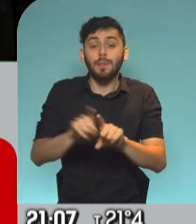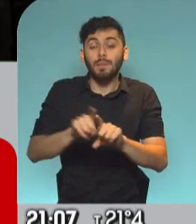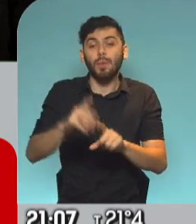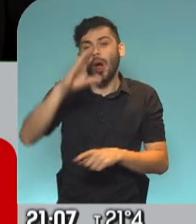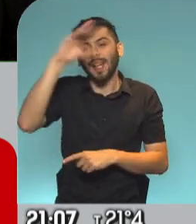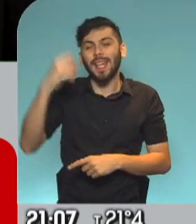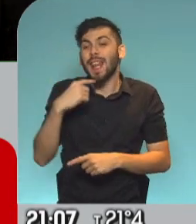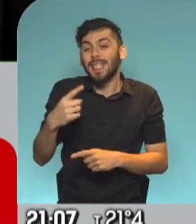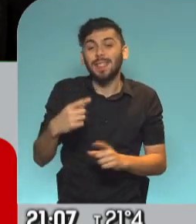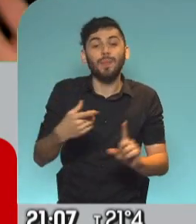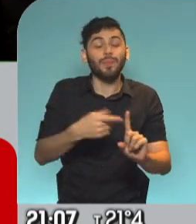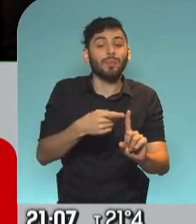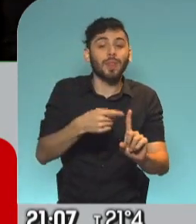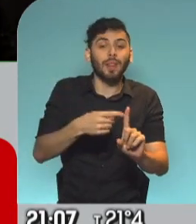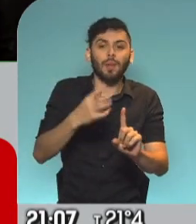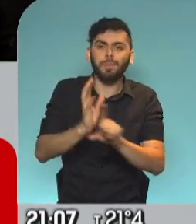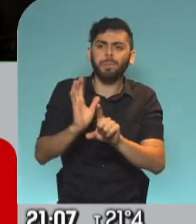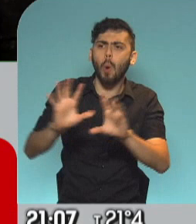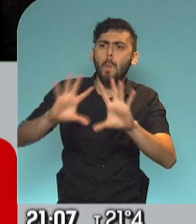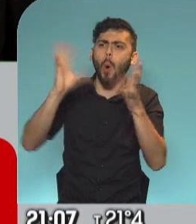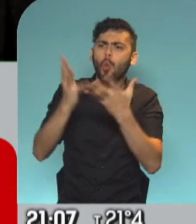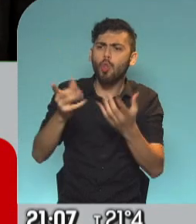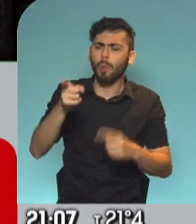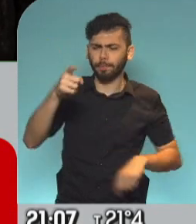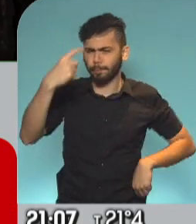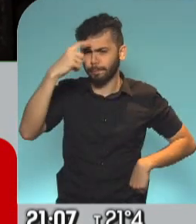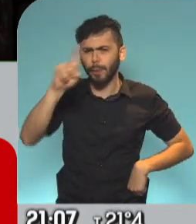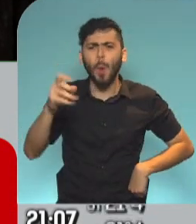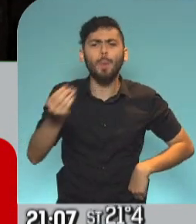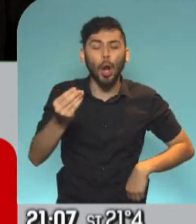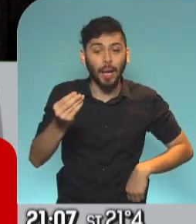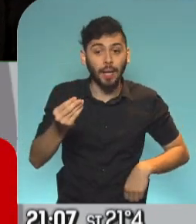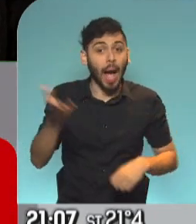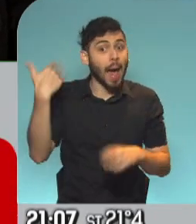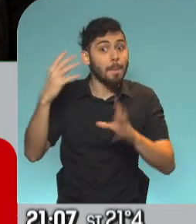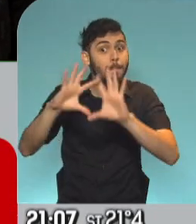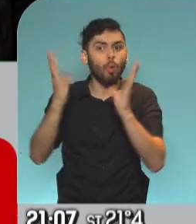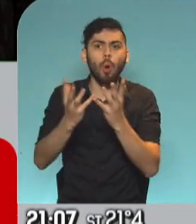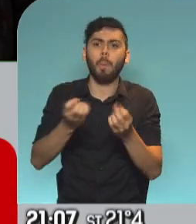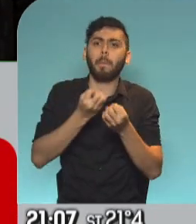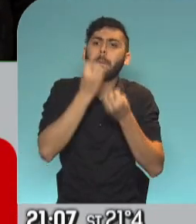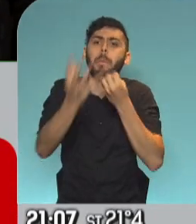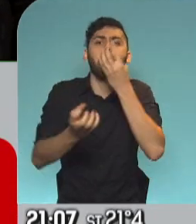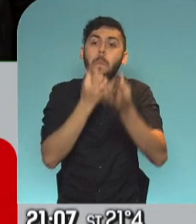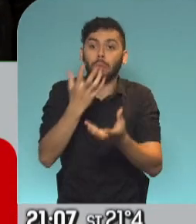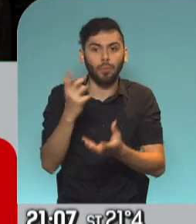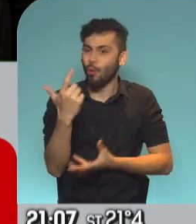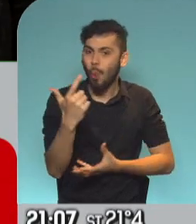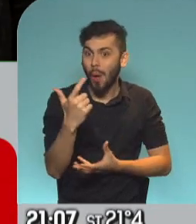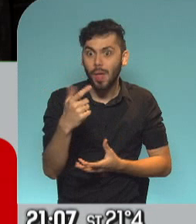vicepresidenta Cristina Fernández de Kirchner, interpelaba al mundo en ese tiempo en que no se podían decir tantas tanto las cosas.